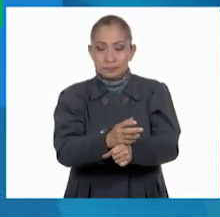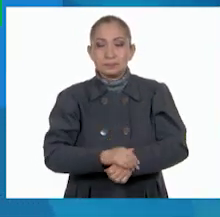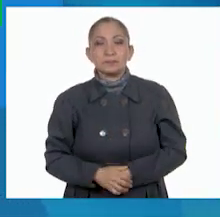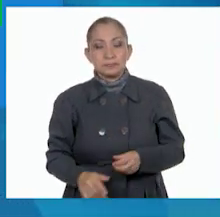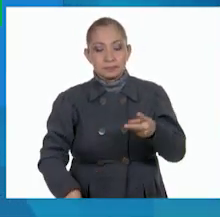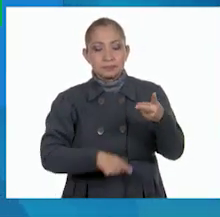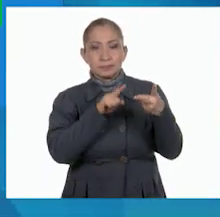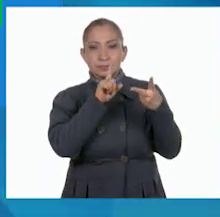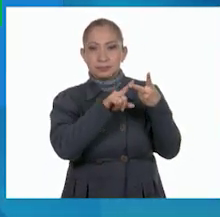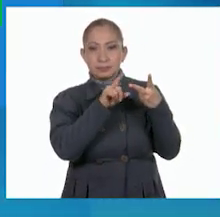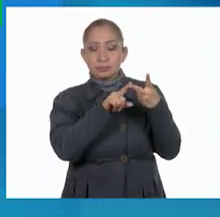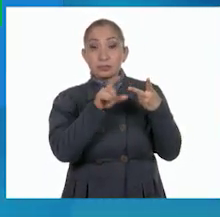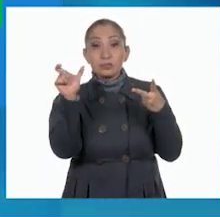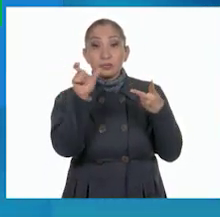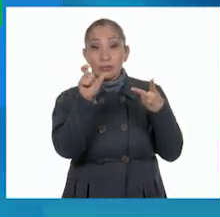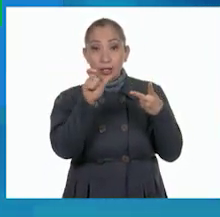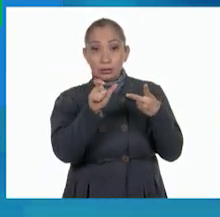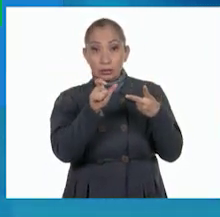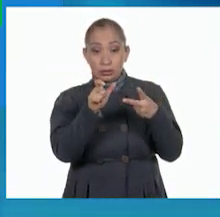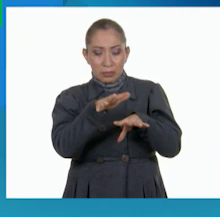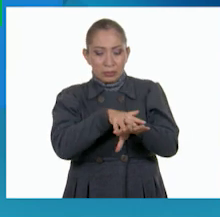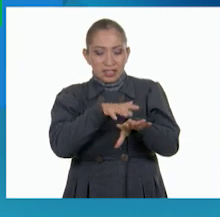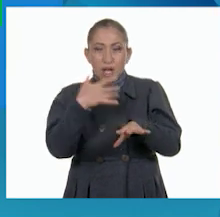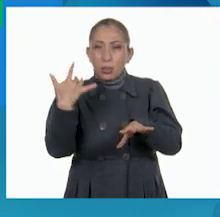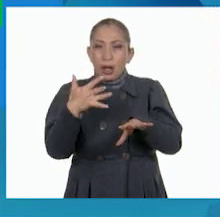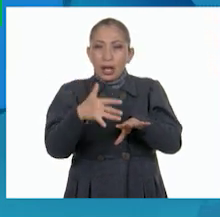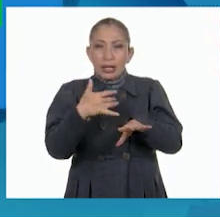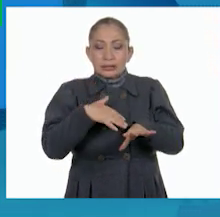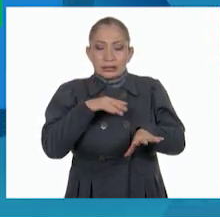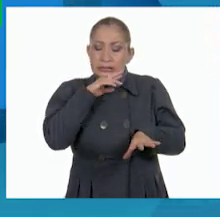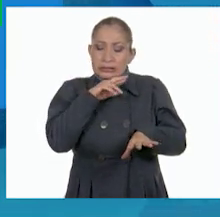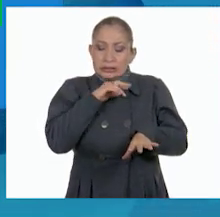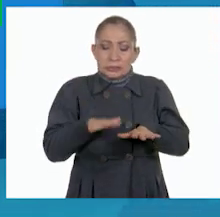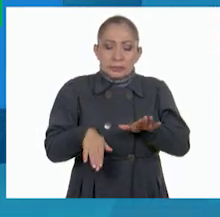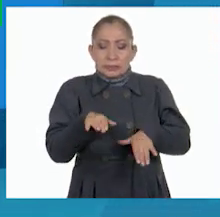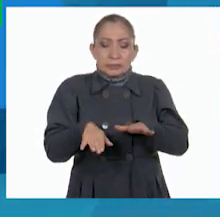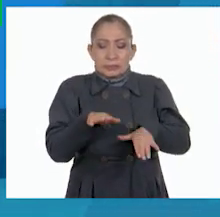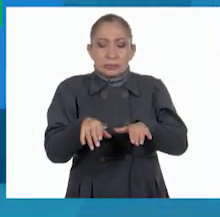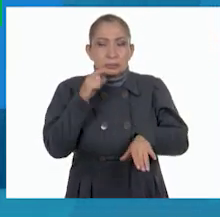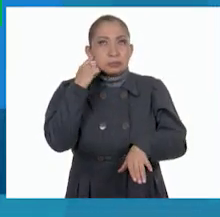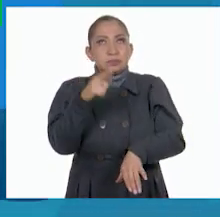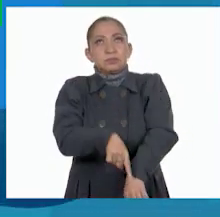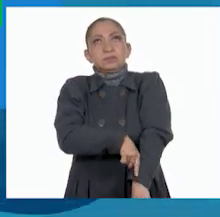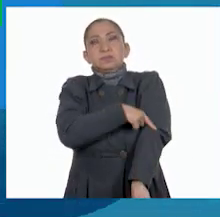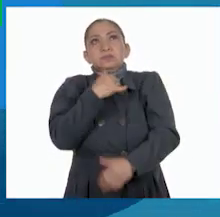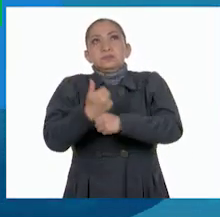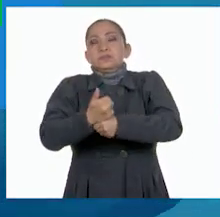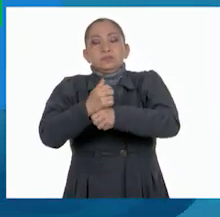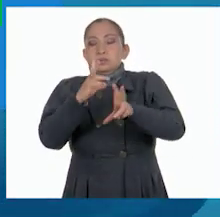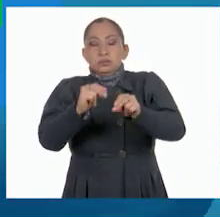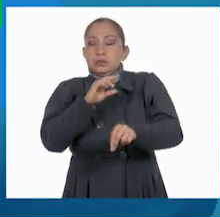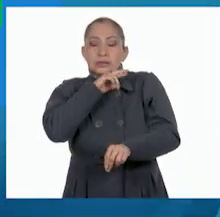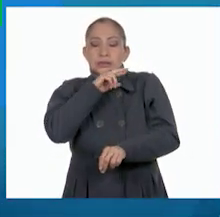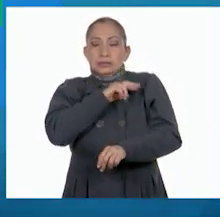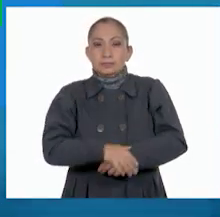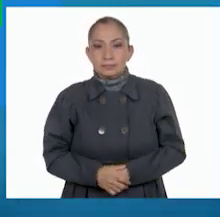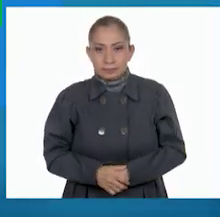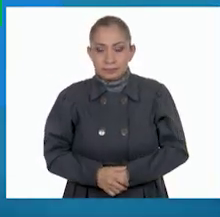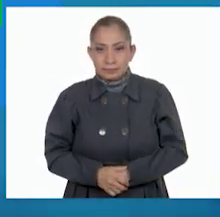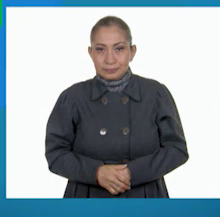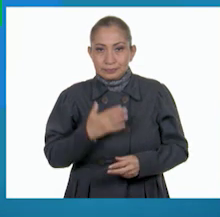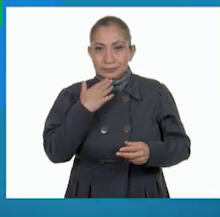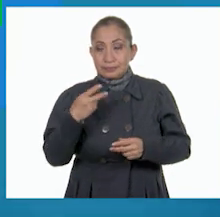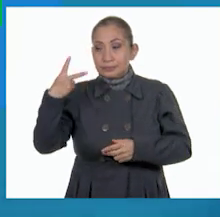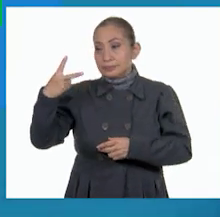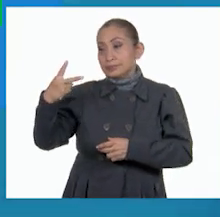bien. Cuando el pie nos lastima, agilizamos el paso para no prolongar el dolor. Oh, muy bien. A ver, y